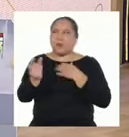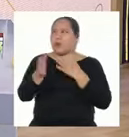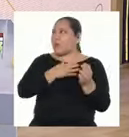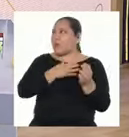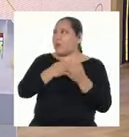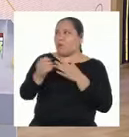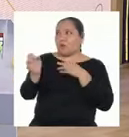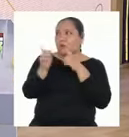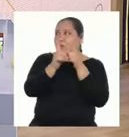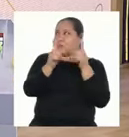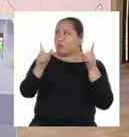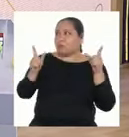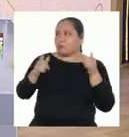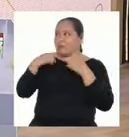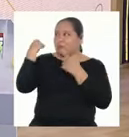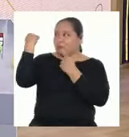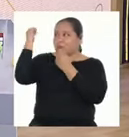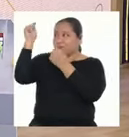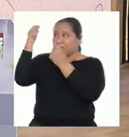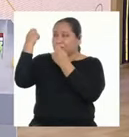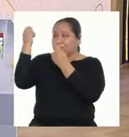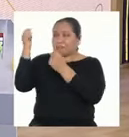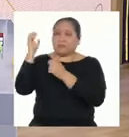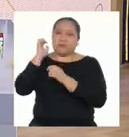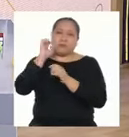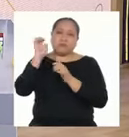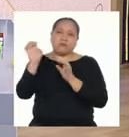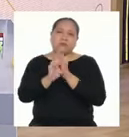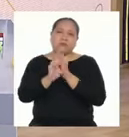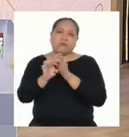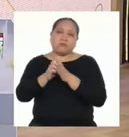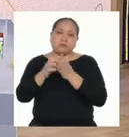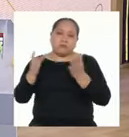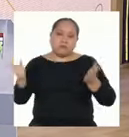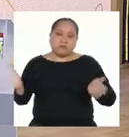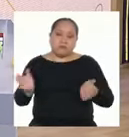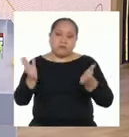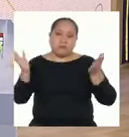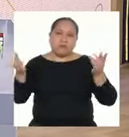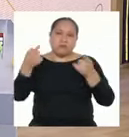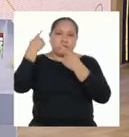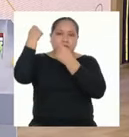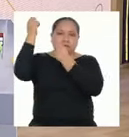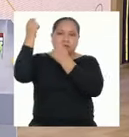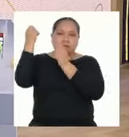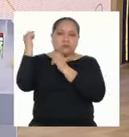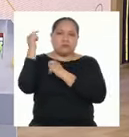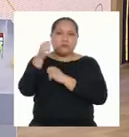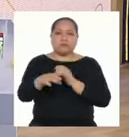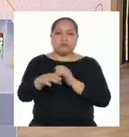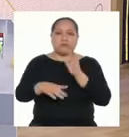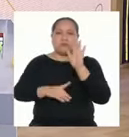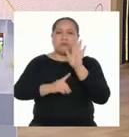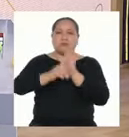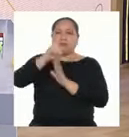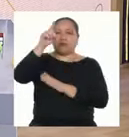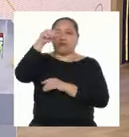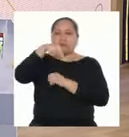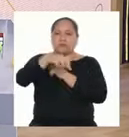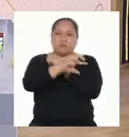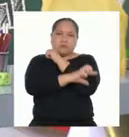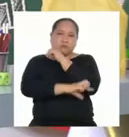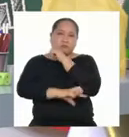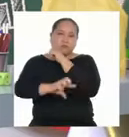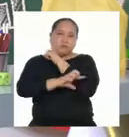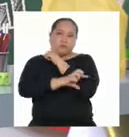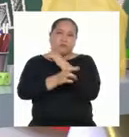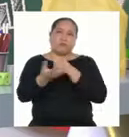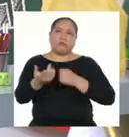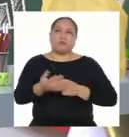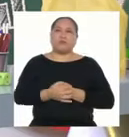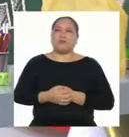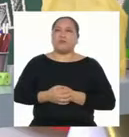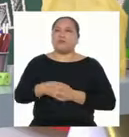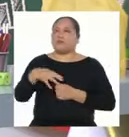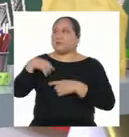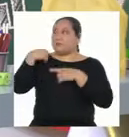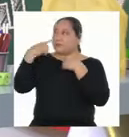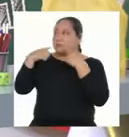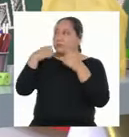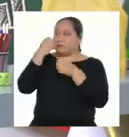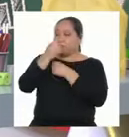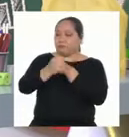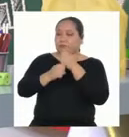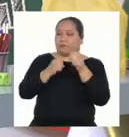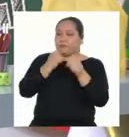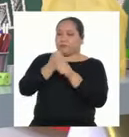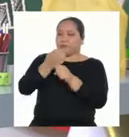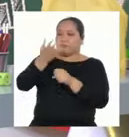cualquier centro turístico, ¿cierto? Porque promueve el turismo y por lo tanto el desarrollo del país. Le cuento que el